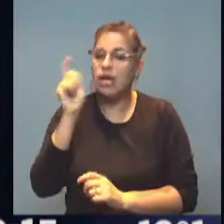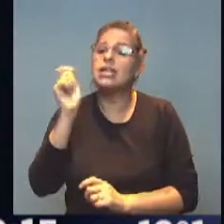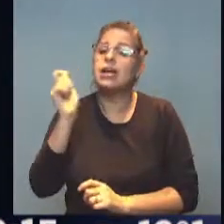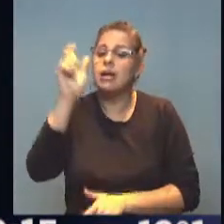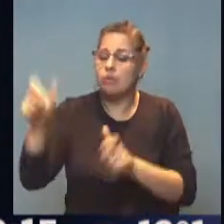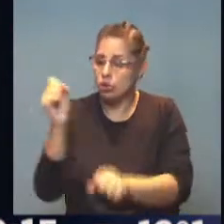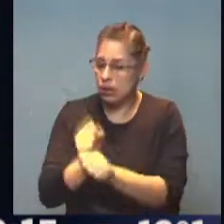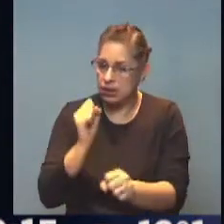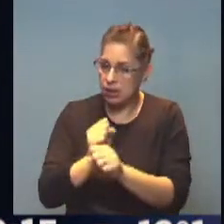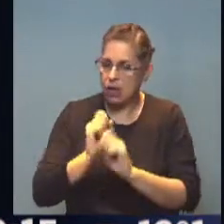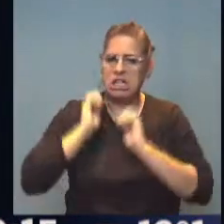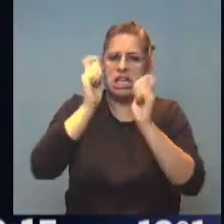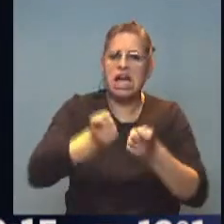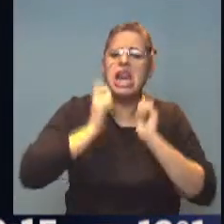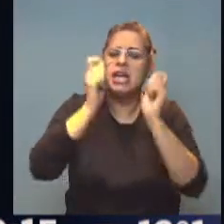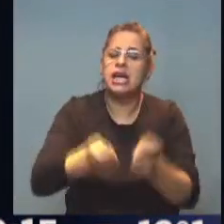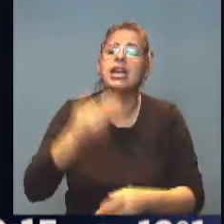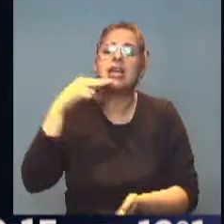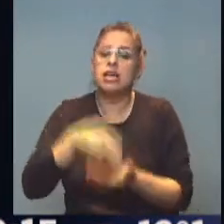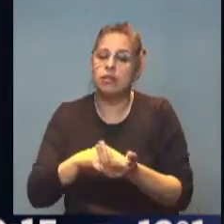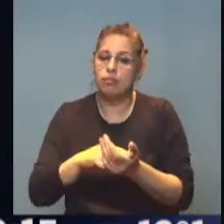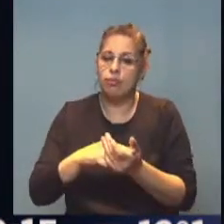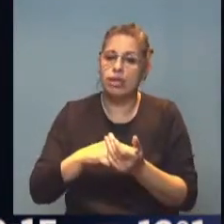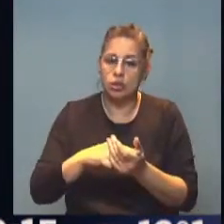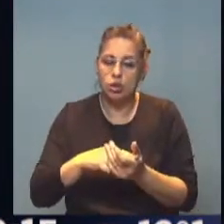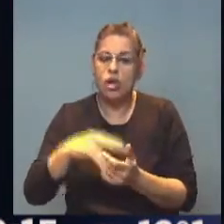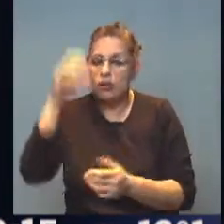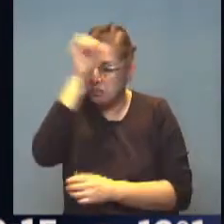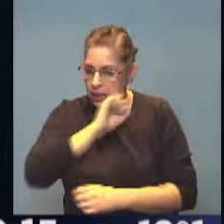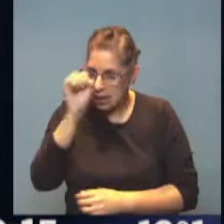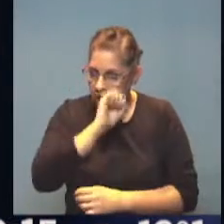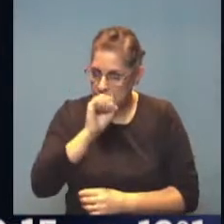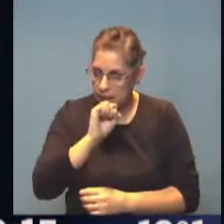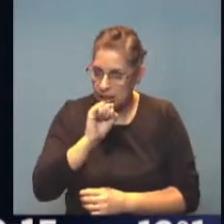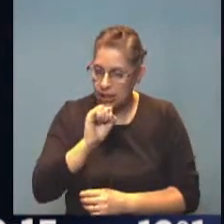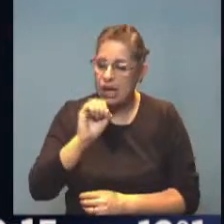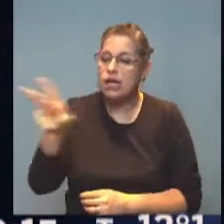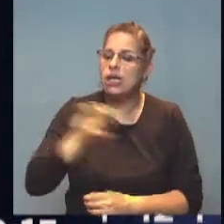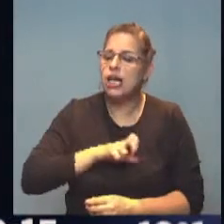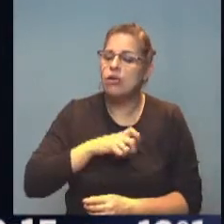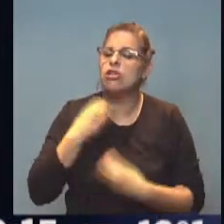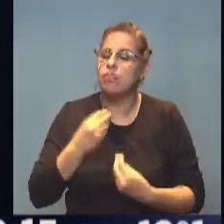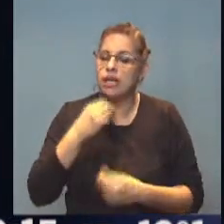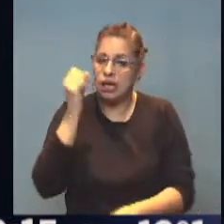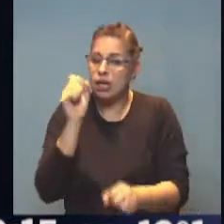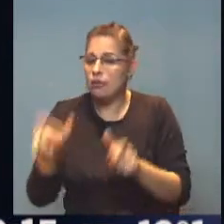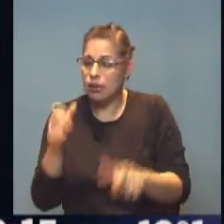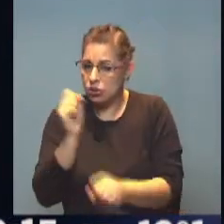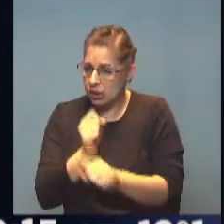que deje de regalarle el impuesto de las retenciones a la minería y que esa plata la use para que el laburante deje de pagar impuesto a la